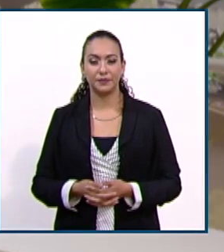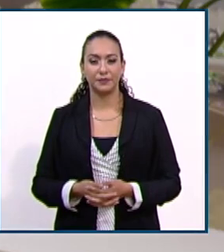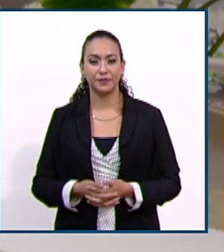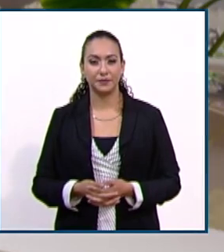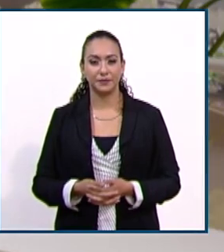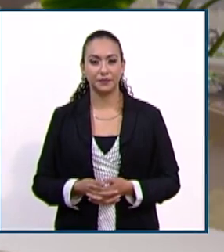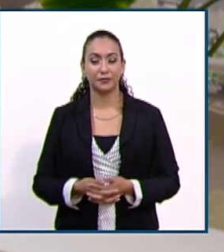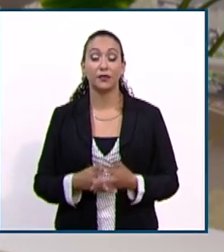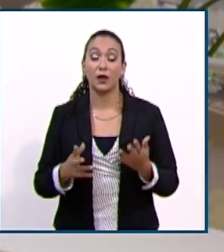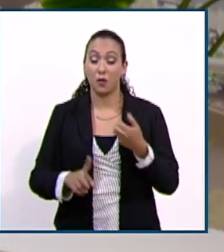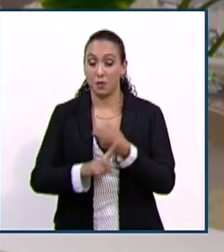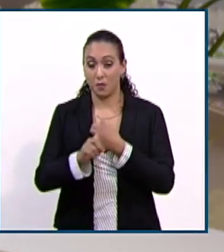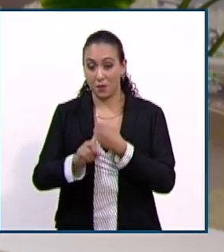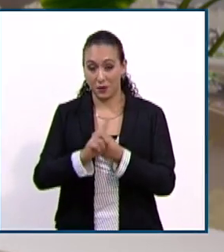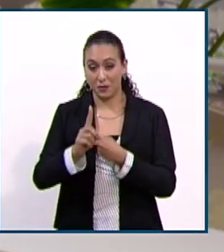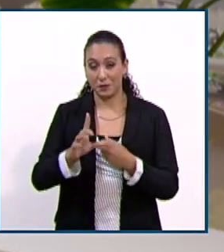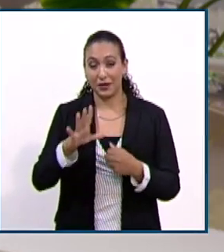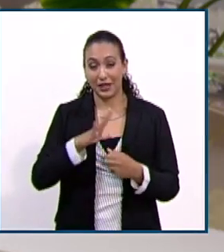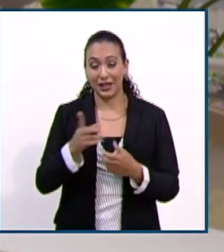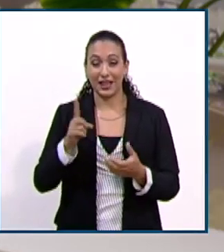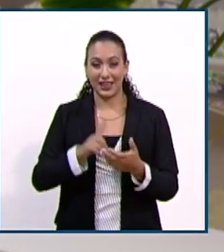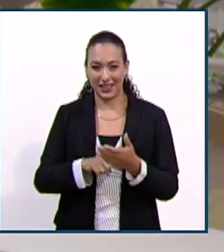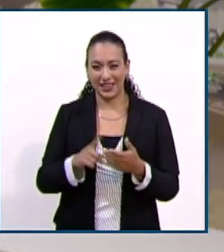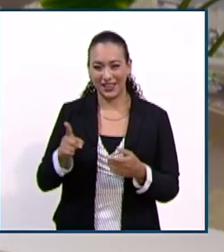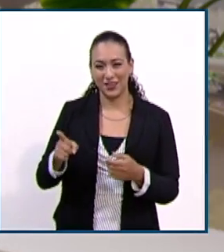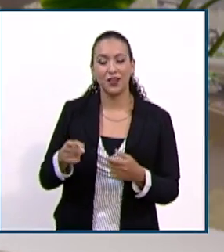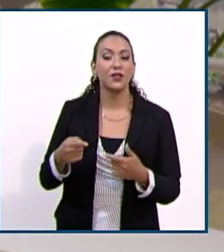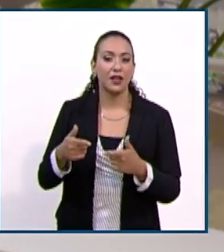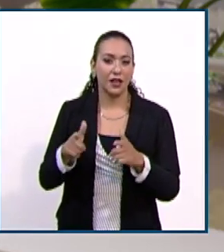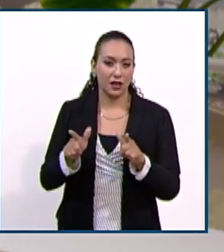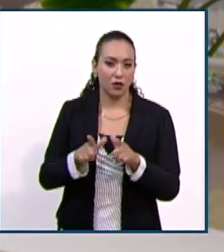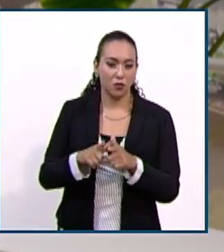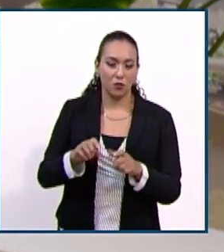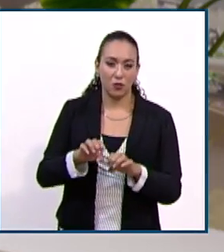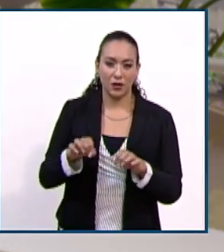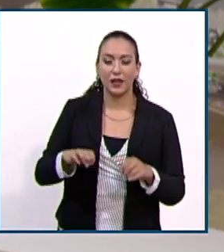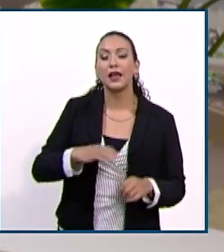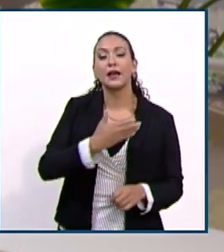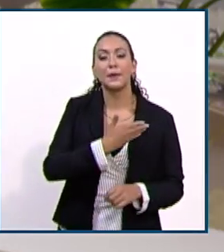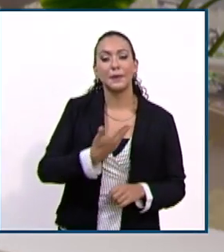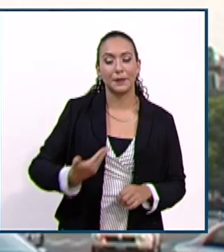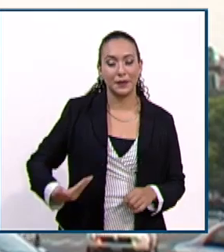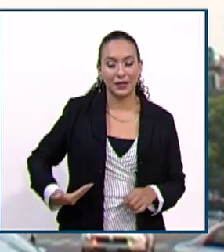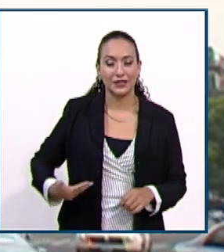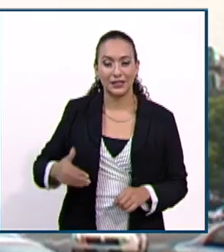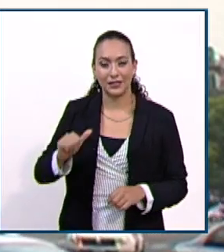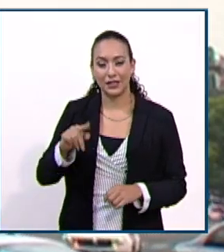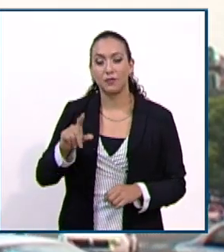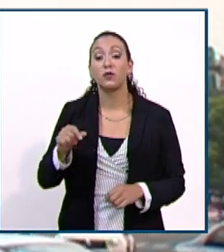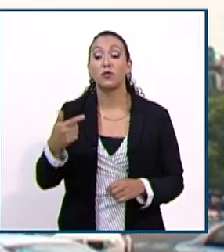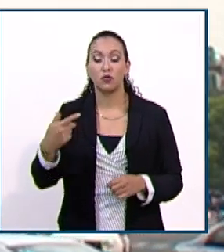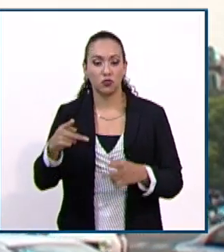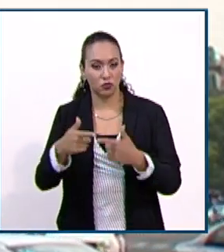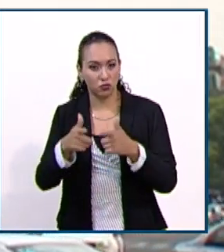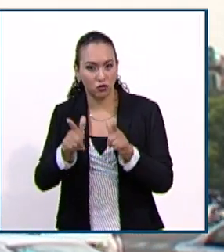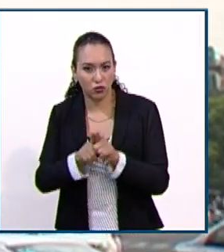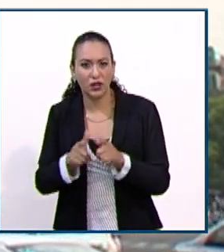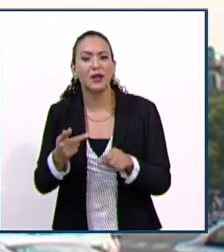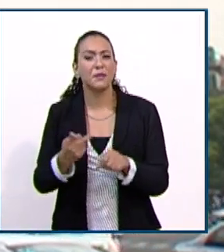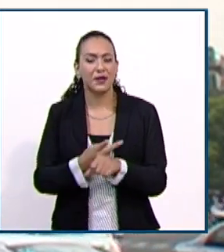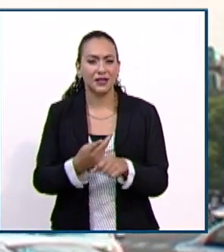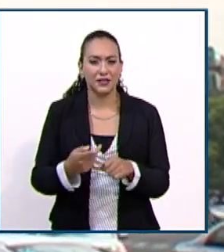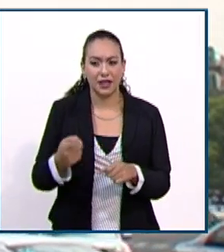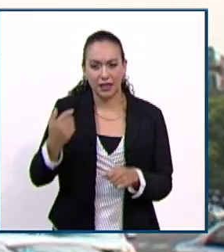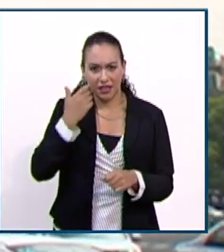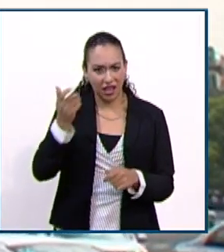Y ante la crisis que registra el sistema presidencial y el riesgo de una posible regresión democrática con visos de autoritarismo,